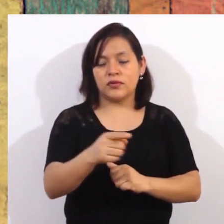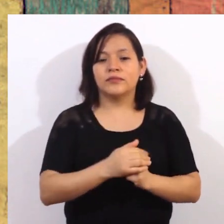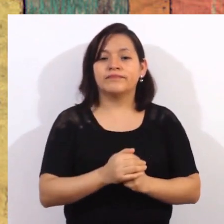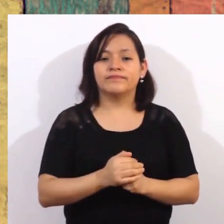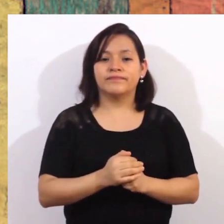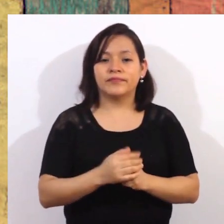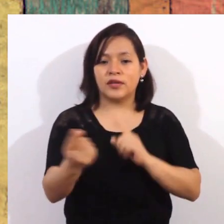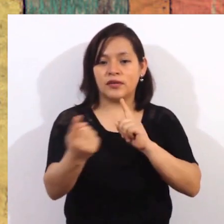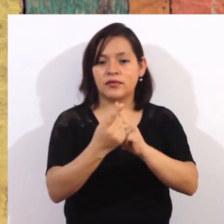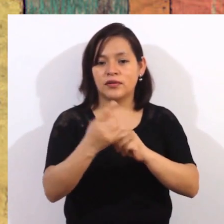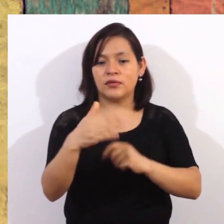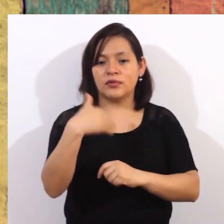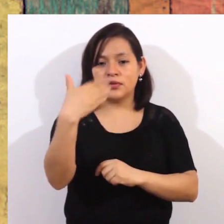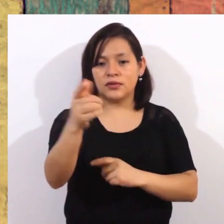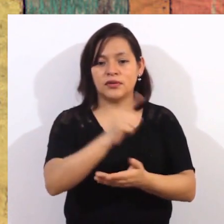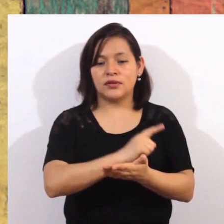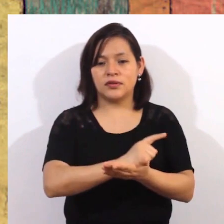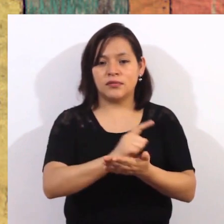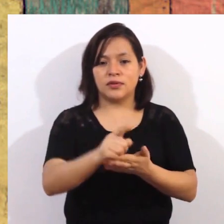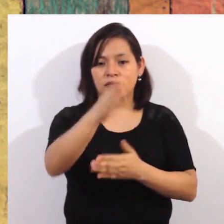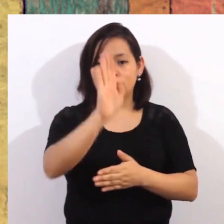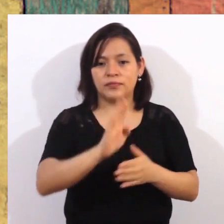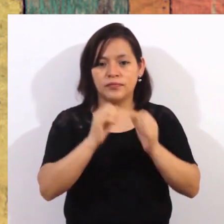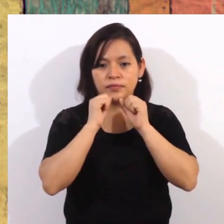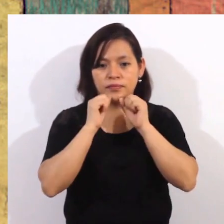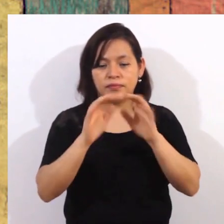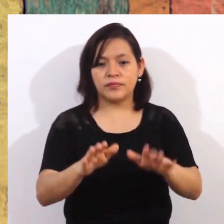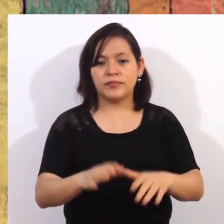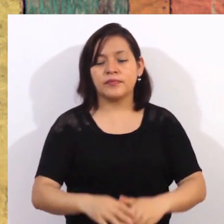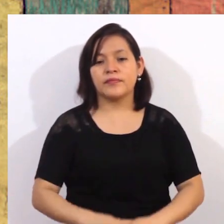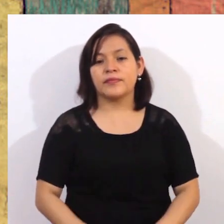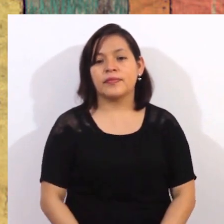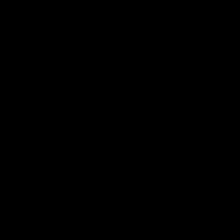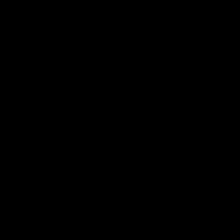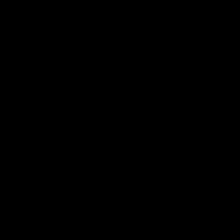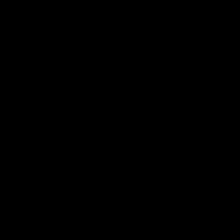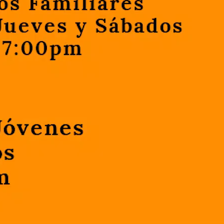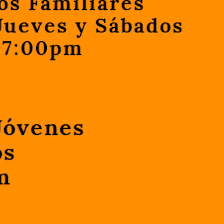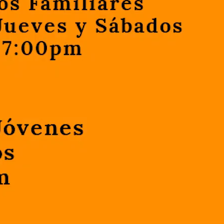contigo. Queridos hermanos, nos encontramos en el próximo servicio. Que Dios los bendiga.